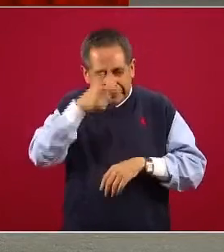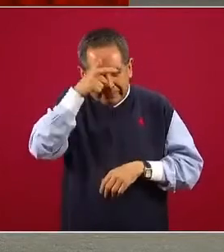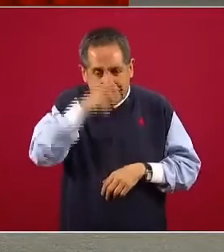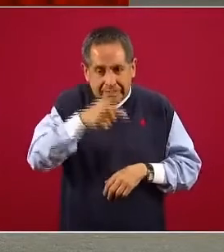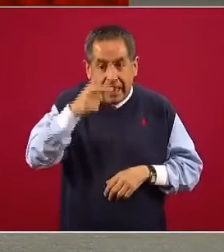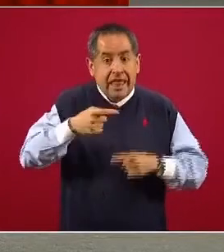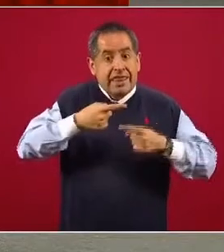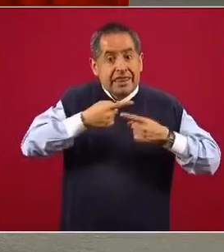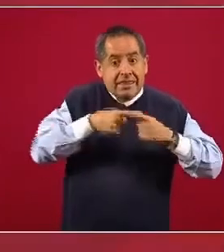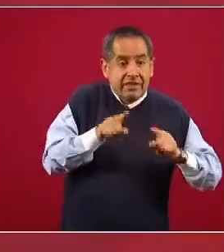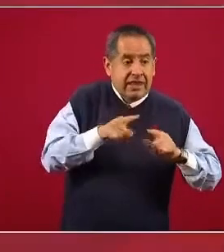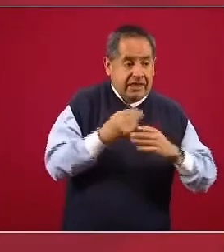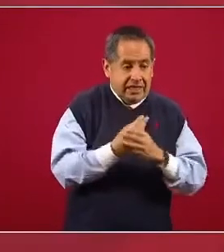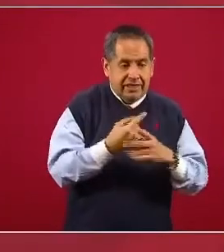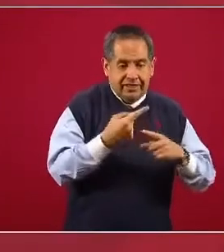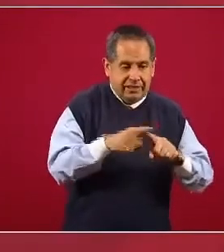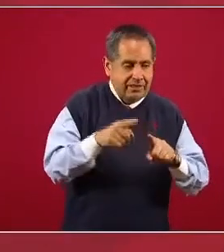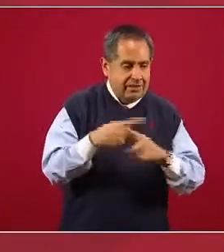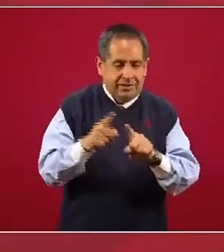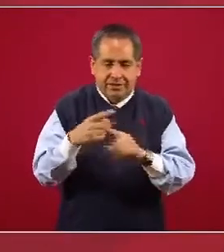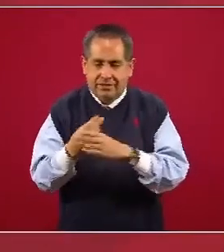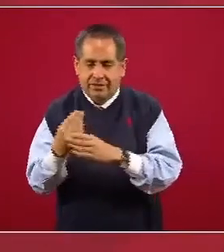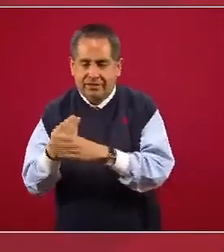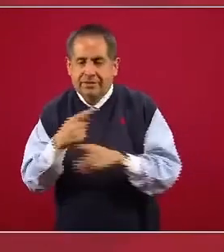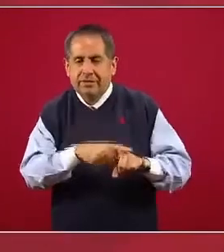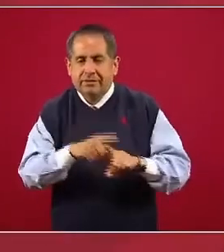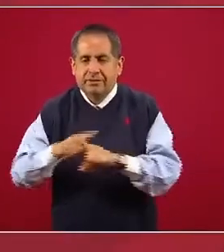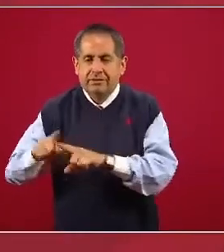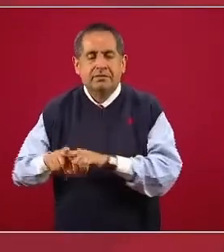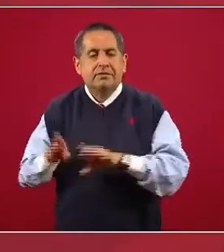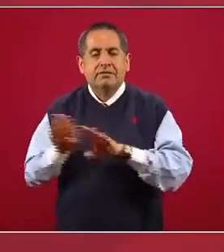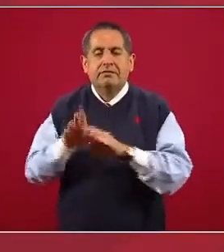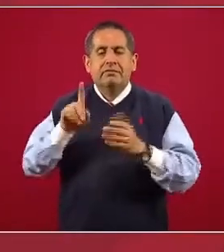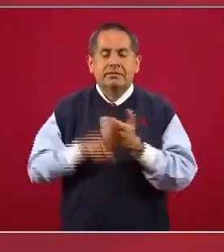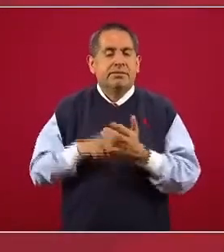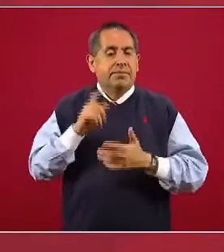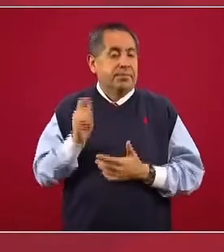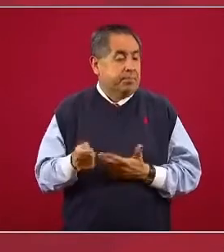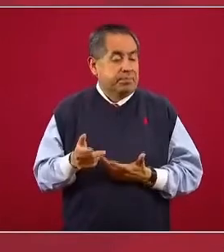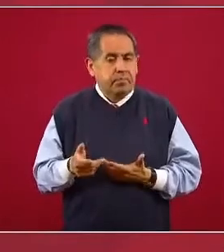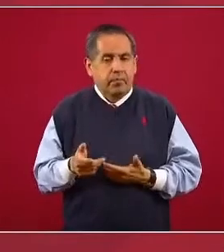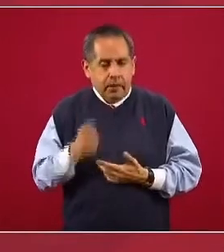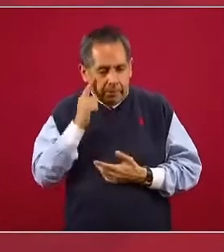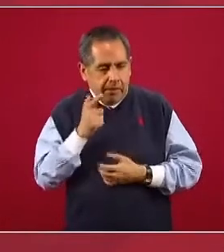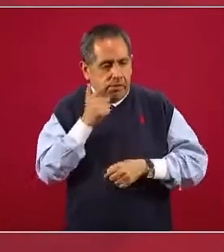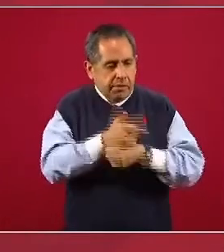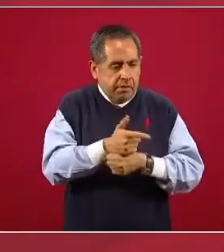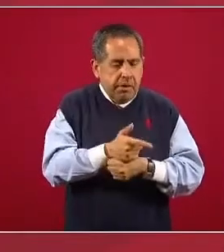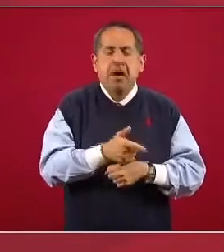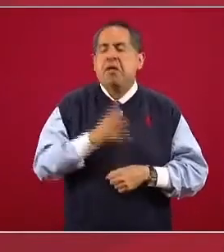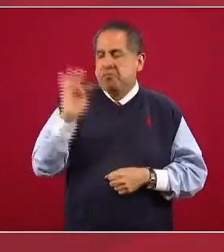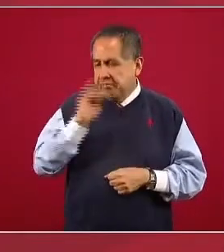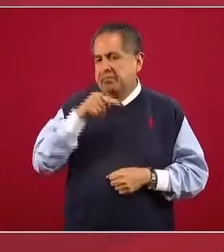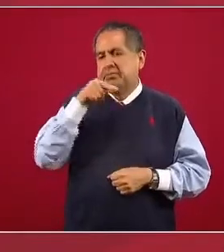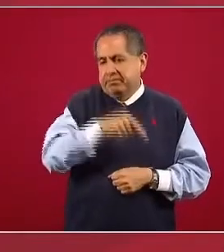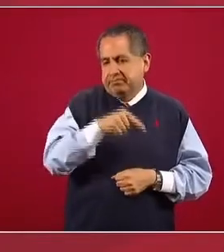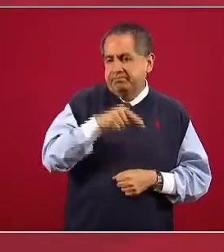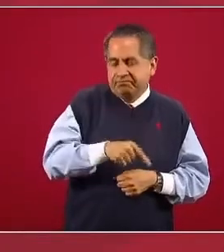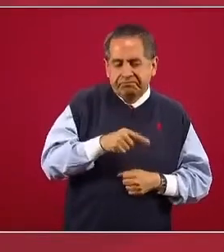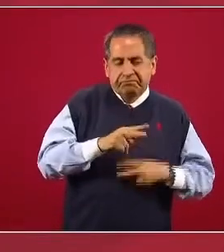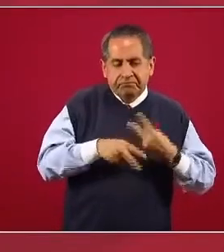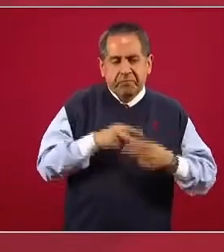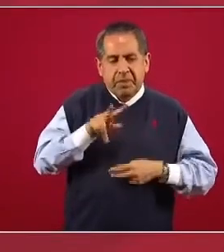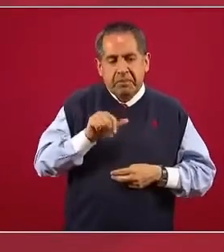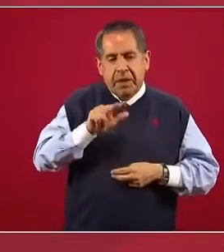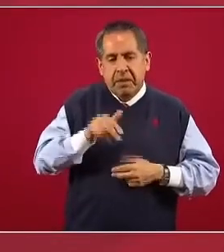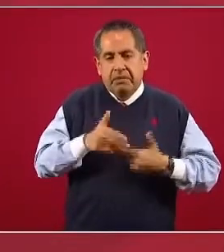las variaciones de los parámetros que se miden por laboratorio que pueden ayudar a predecir el comportamiento